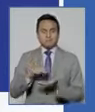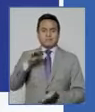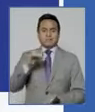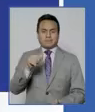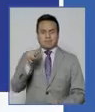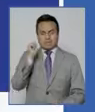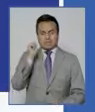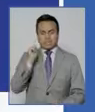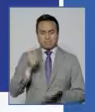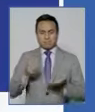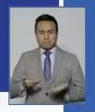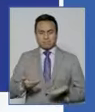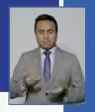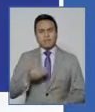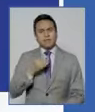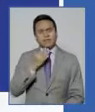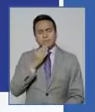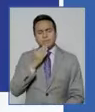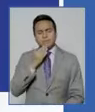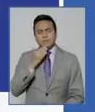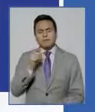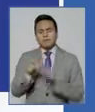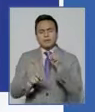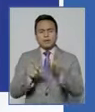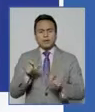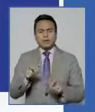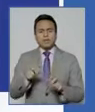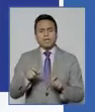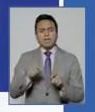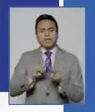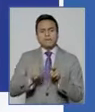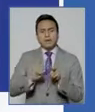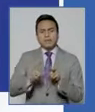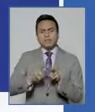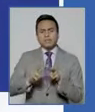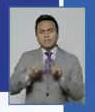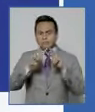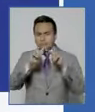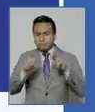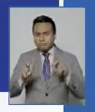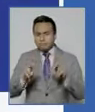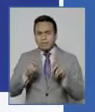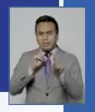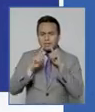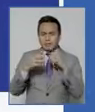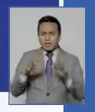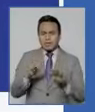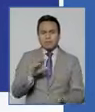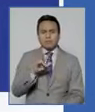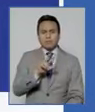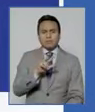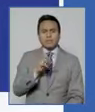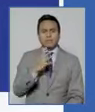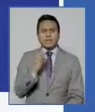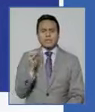el día anterior. Y en cuanto a la cantidad de exámenes realizados, ya acumulamos